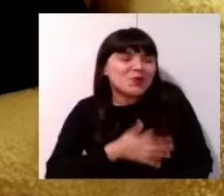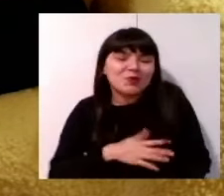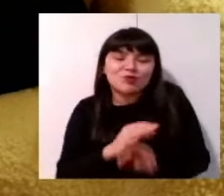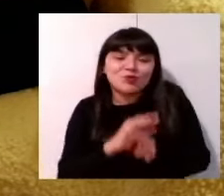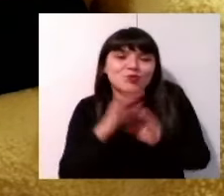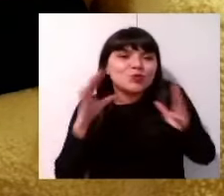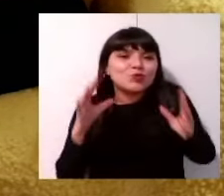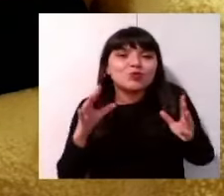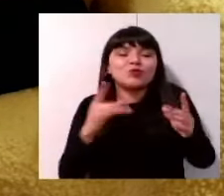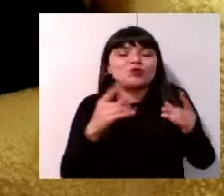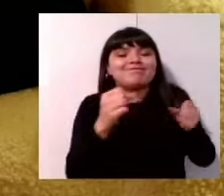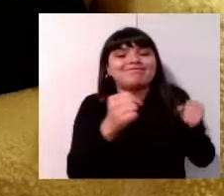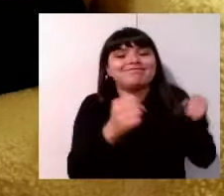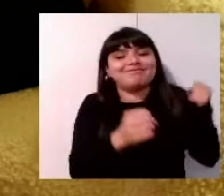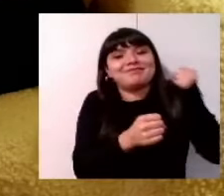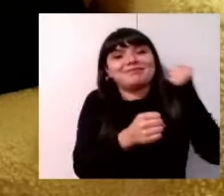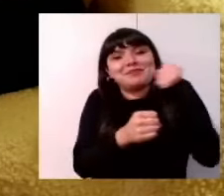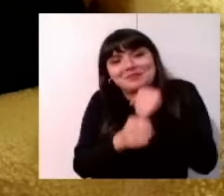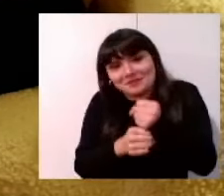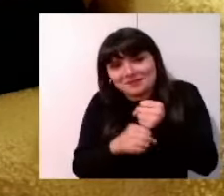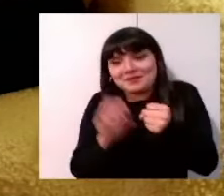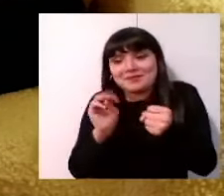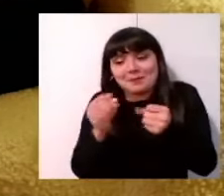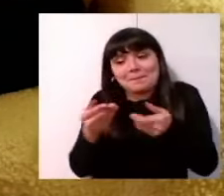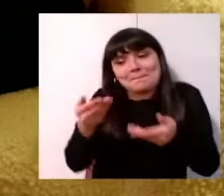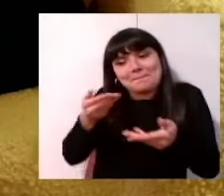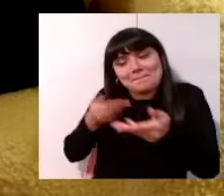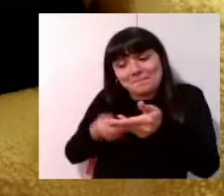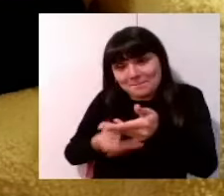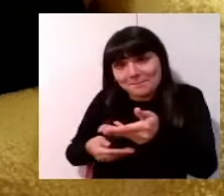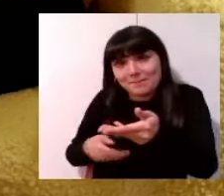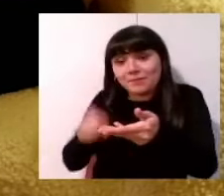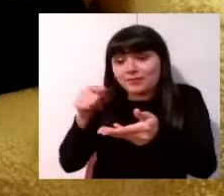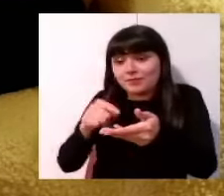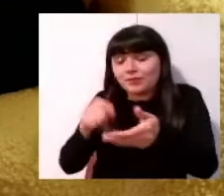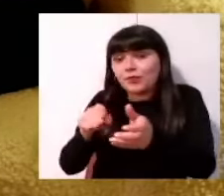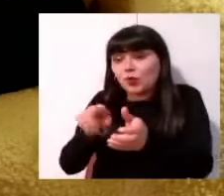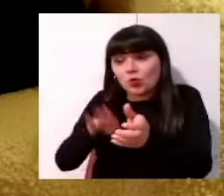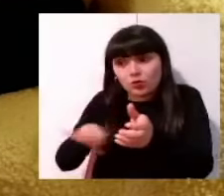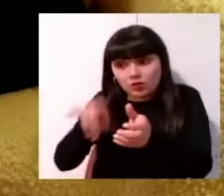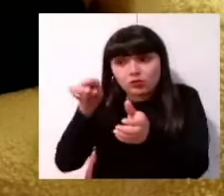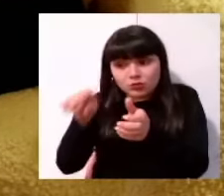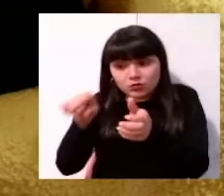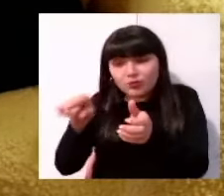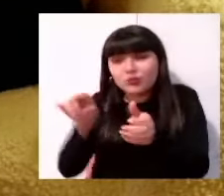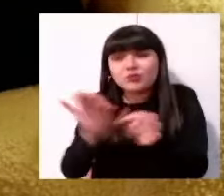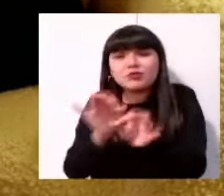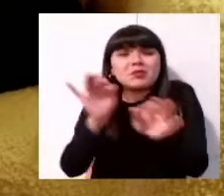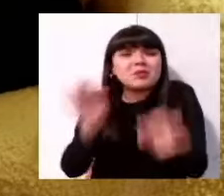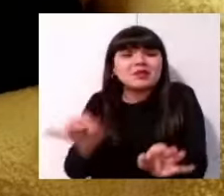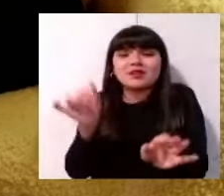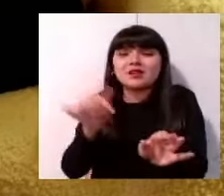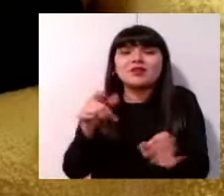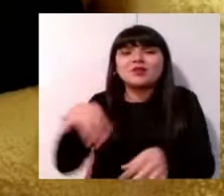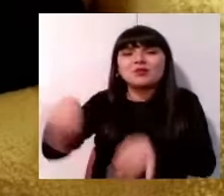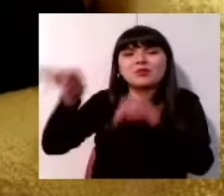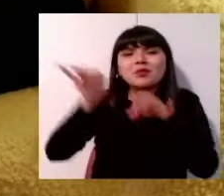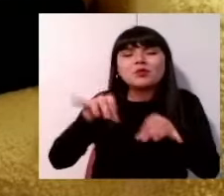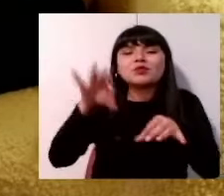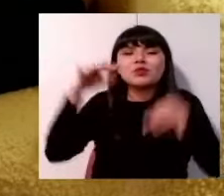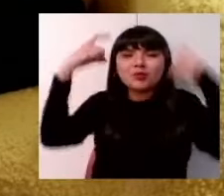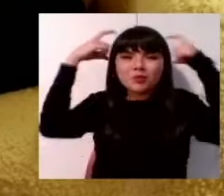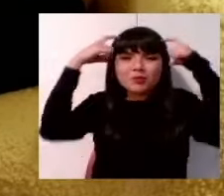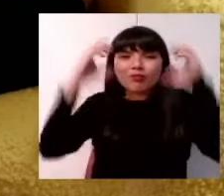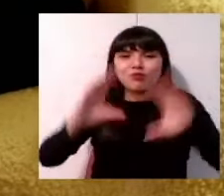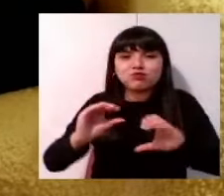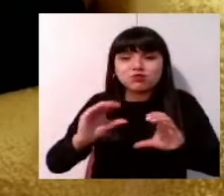por ejemplo, nadie tenga poder sobre ese objeto, solo ella, que si no sé, es un peluche, una mantita, solamente se lava cuando